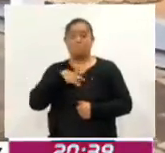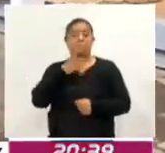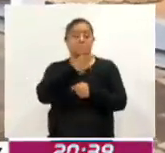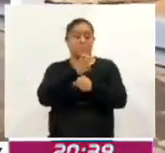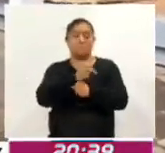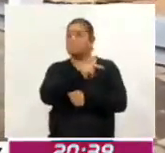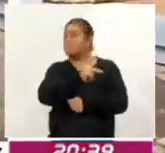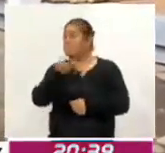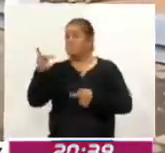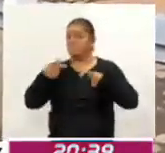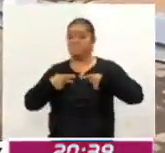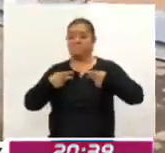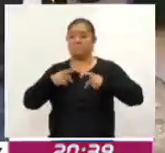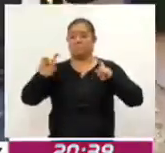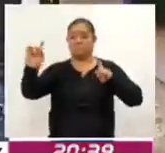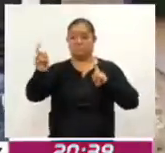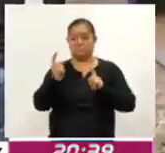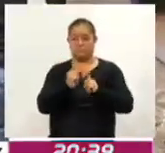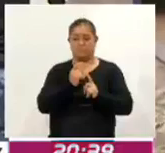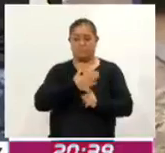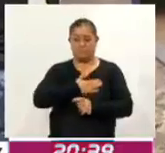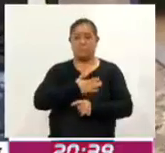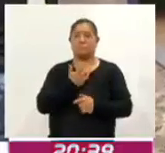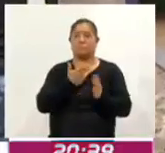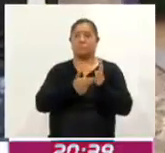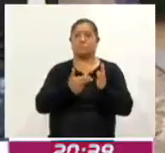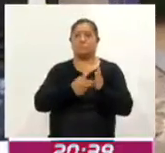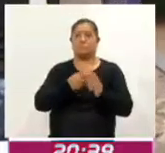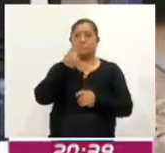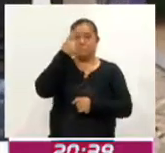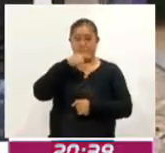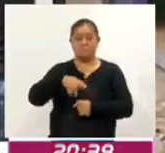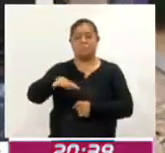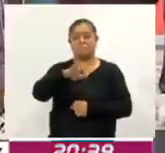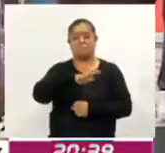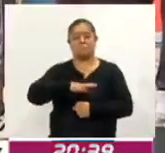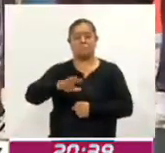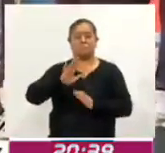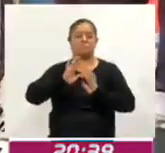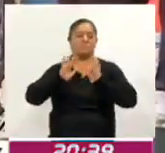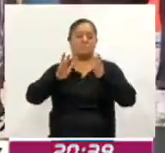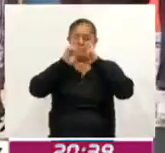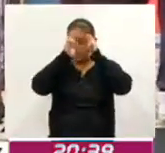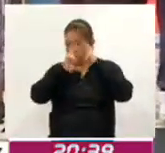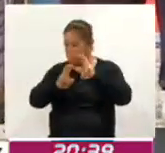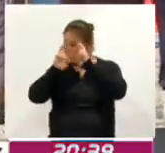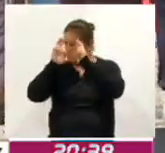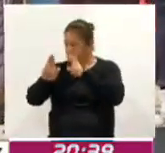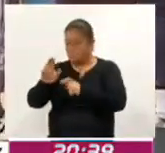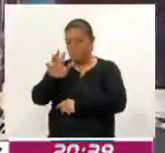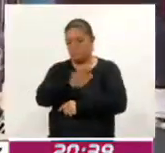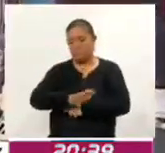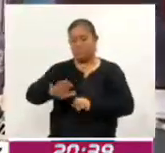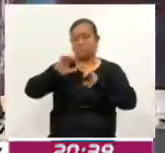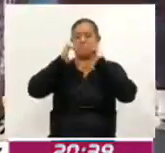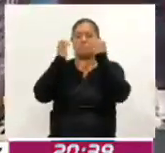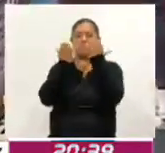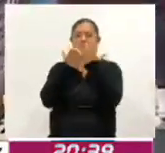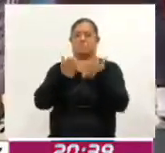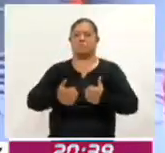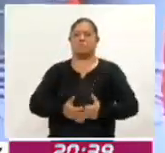y participar en este tipo de talleres para romper estereotipos y fortalecer las prácticas de respeto hacia la comunidad de la diversidad